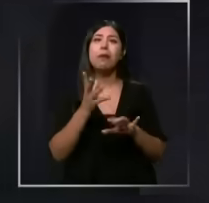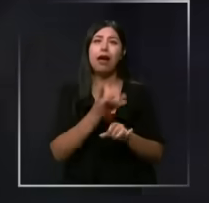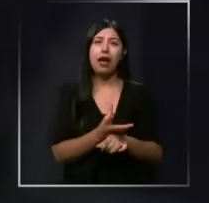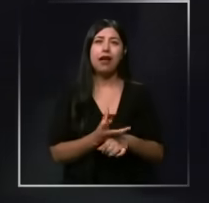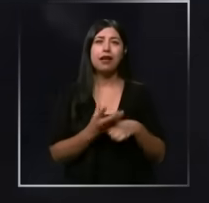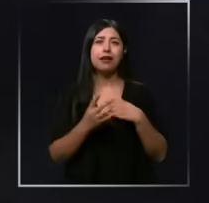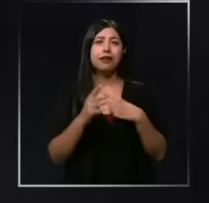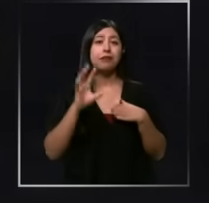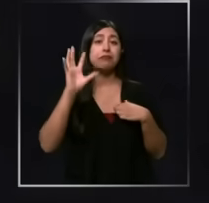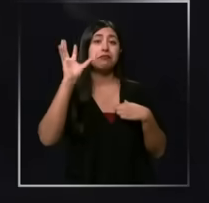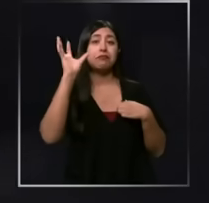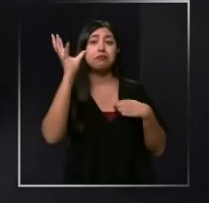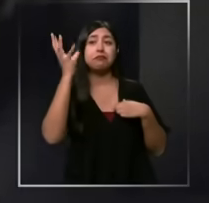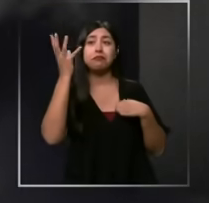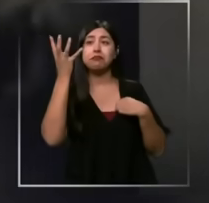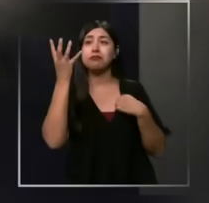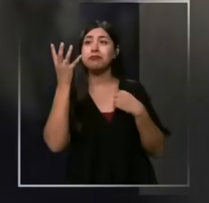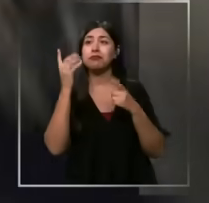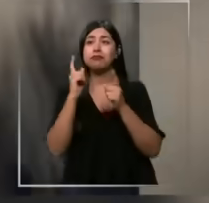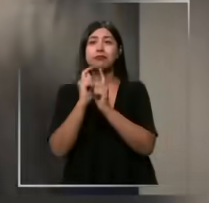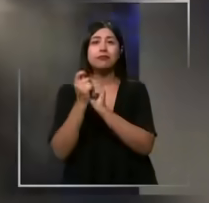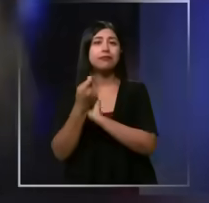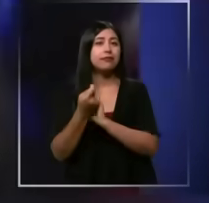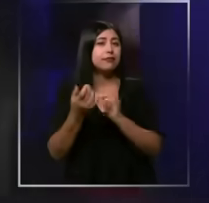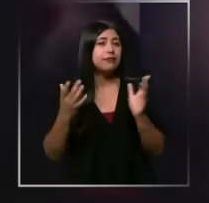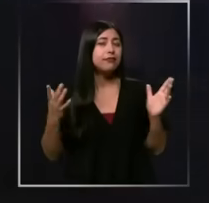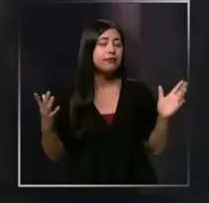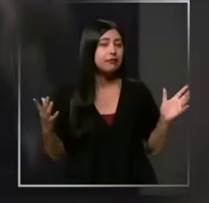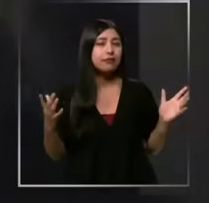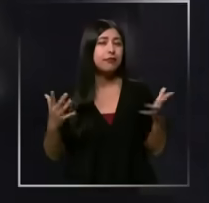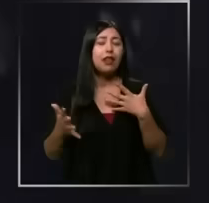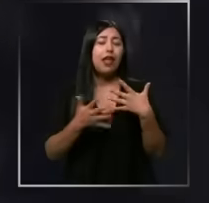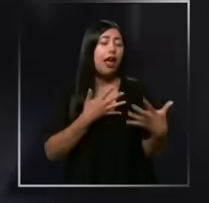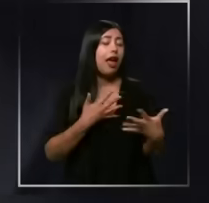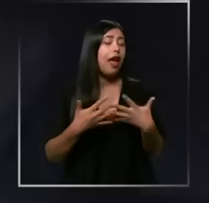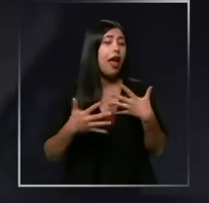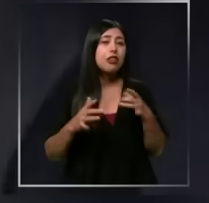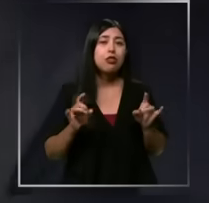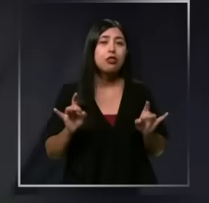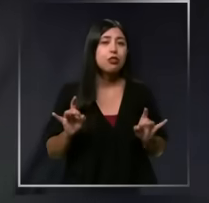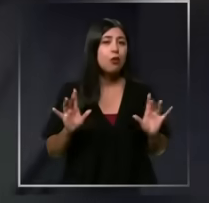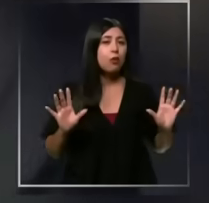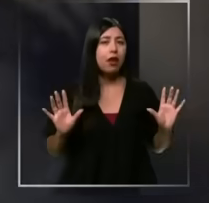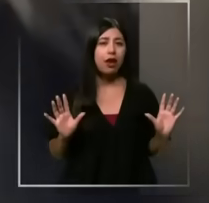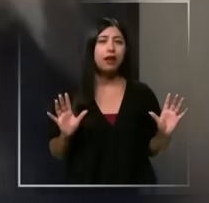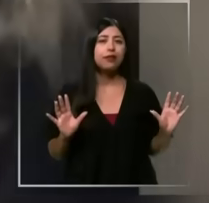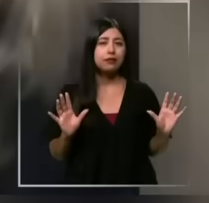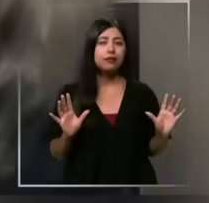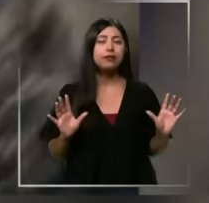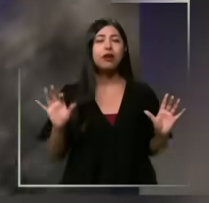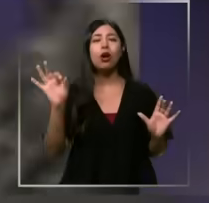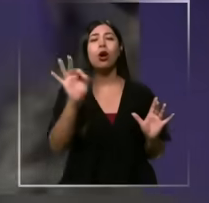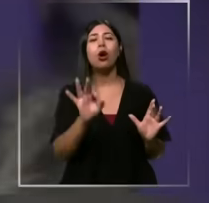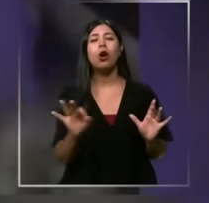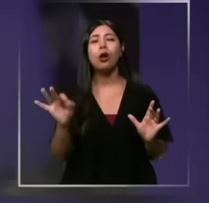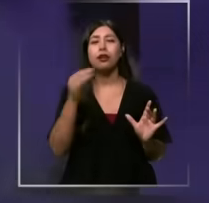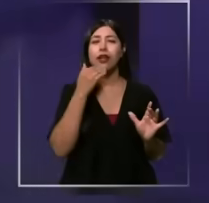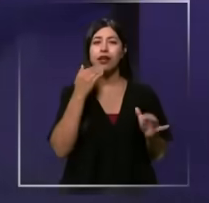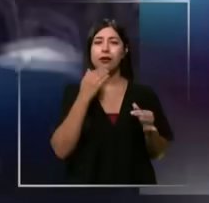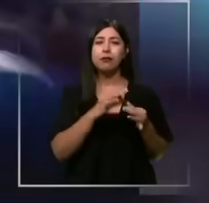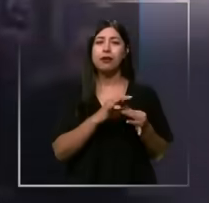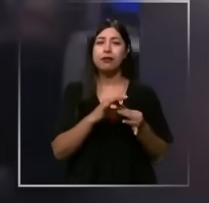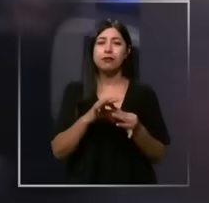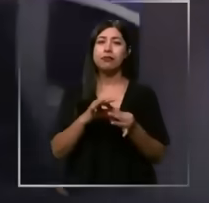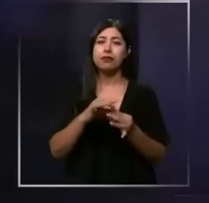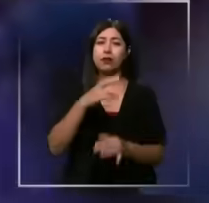es un cambio climático, puede ser algo que se esté dando en forma natural, este cambio climático, este cambio de condiciones, o puede ser causado también en parte